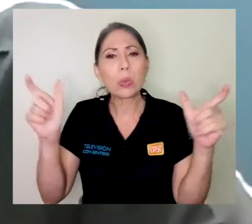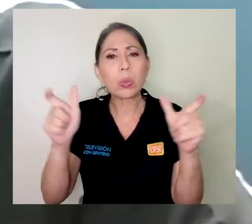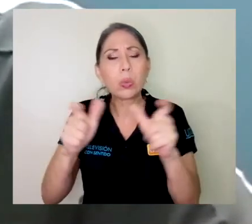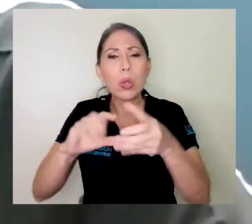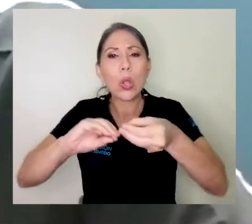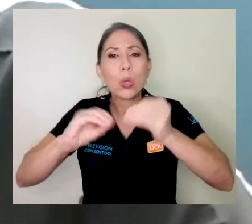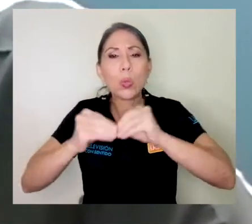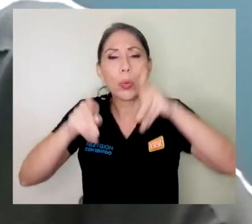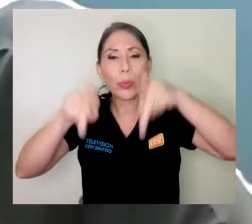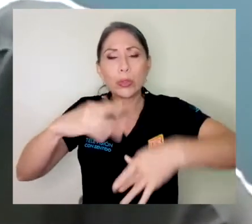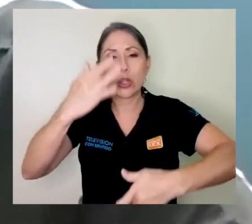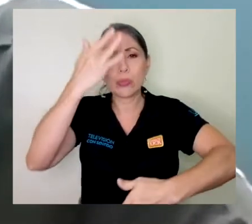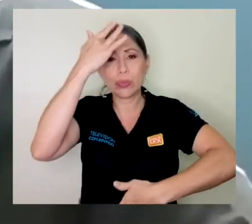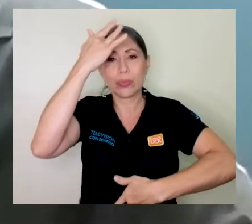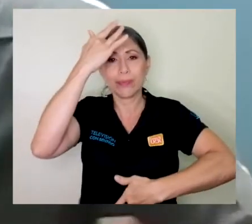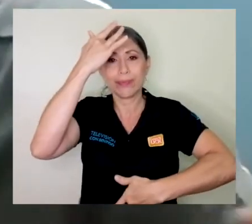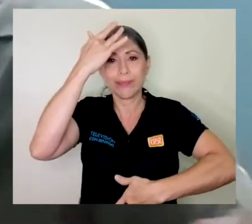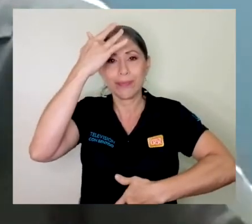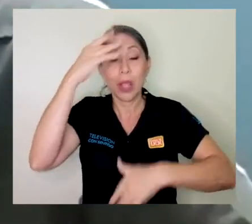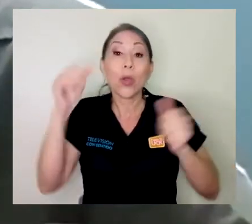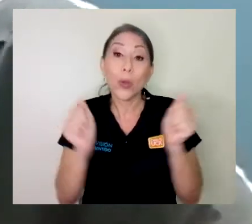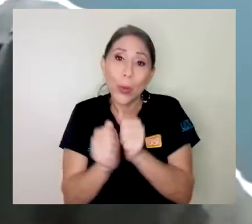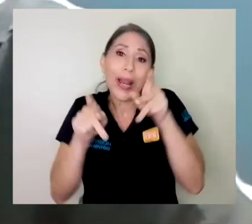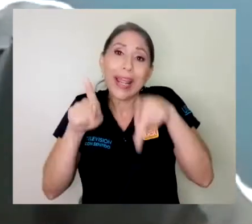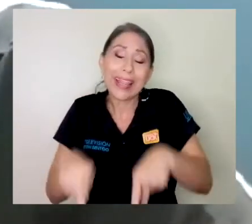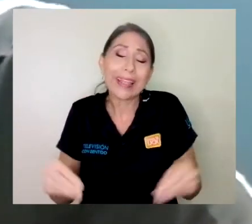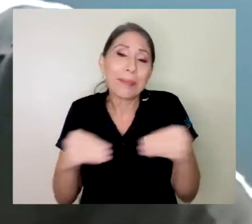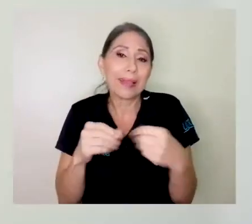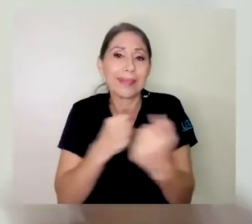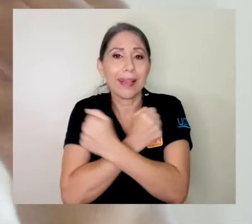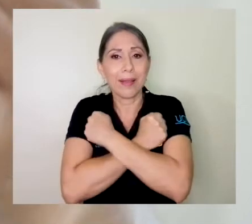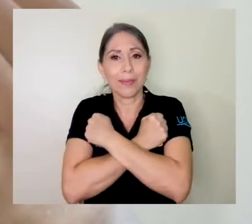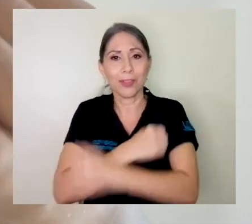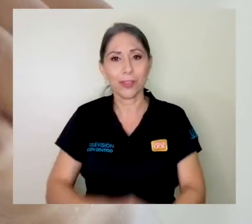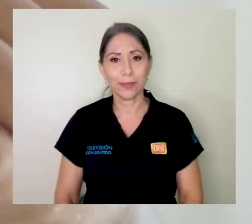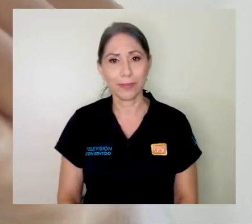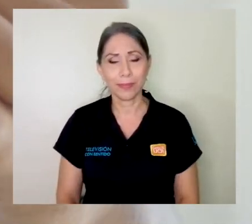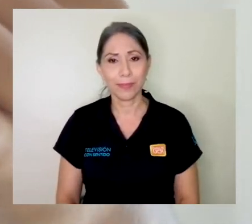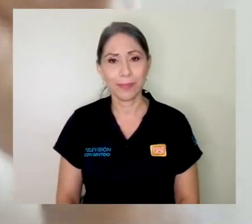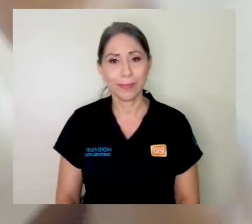reducir la tasa de contagios con la gente que más queremos.